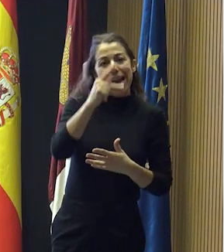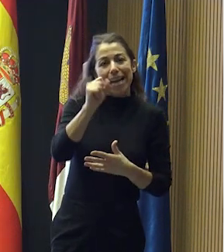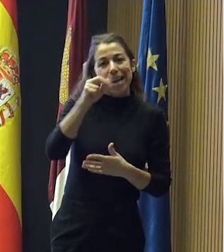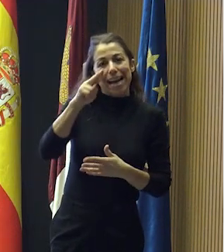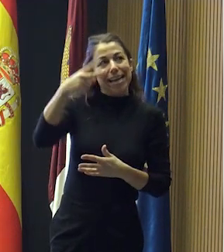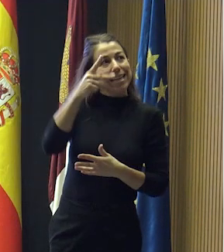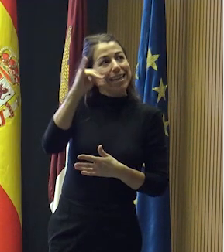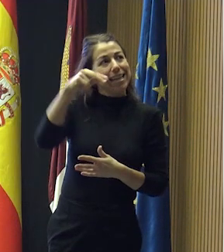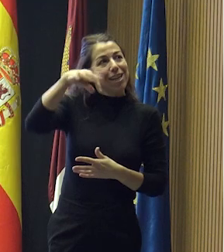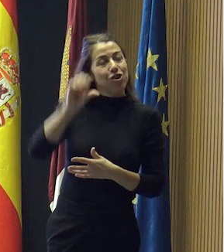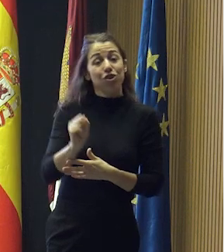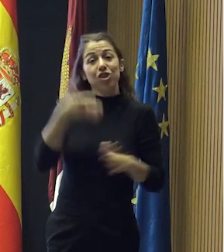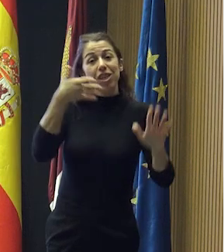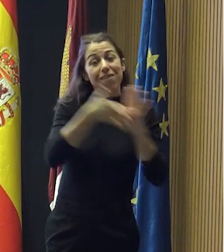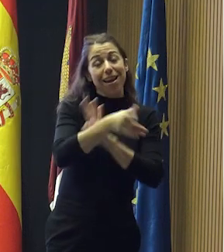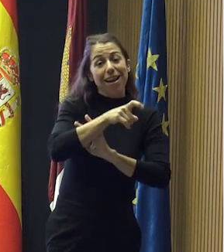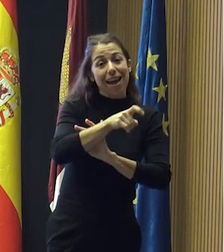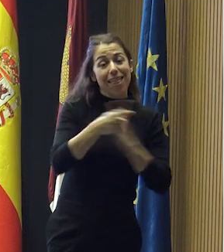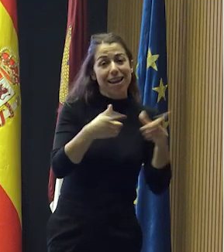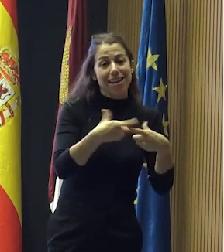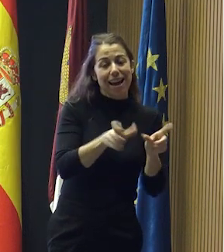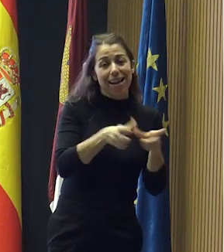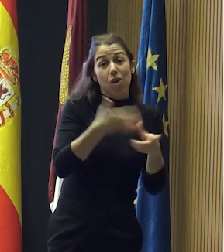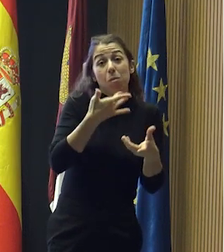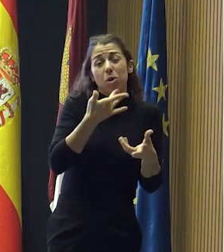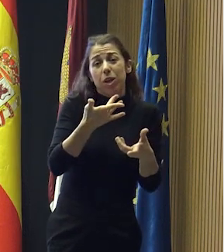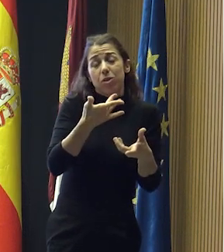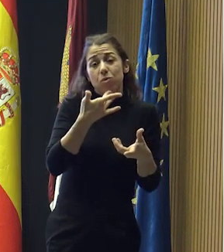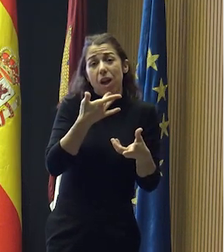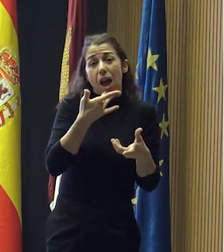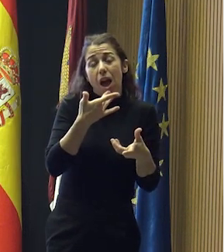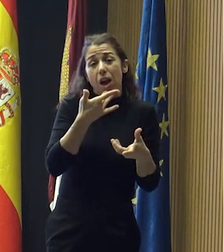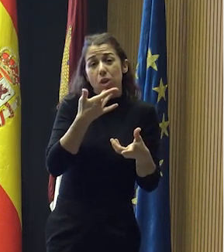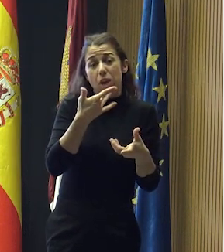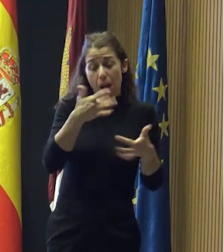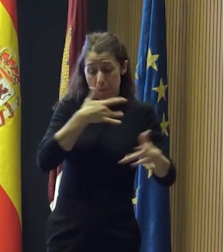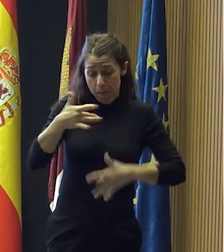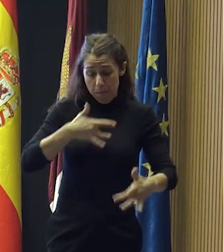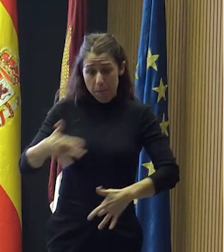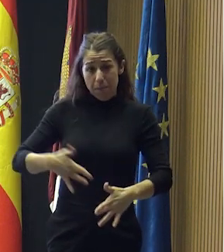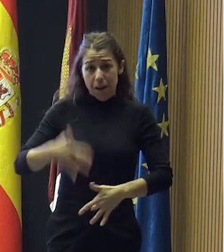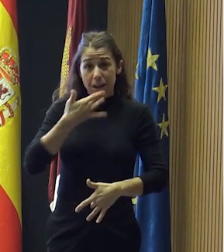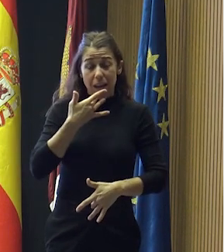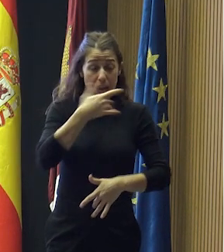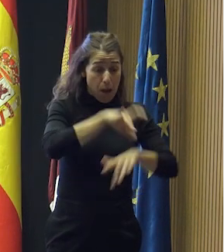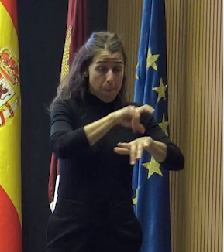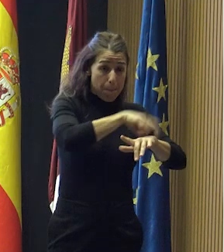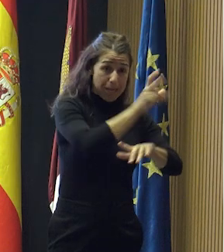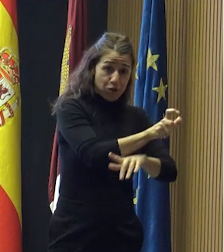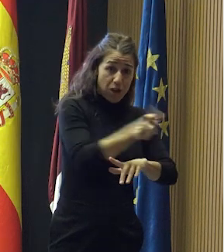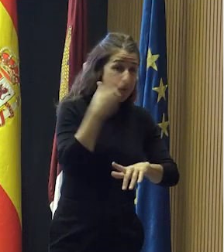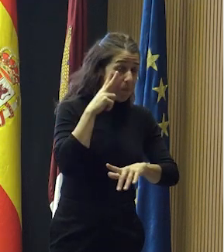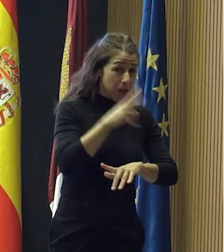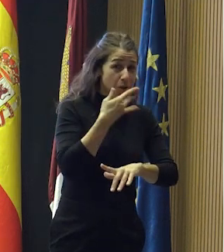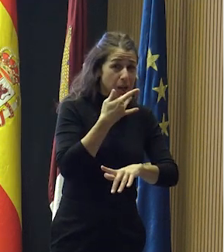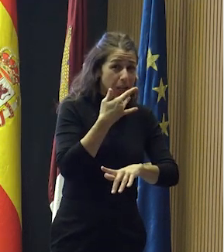a ser cáncer, el cangrejo, ¿no? Porque viene de unas lesiones ulcerosas que vieron en los pacientes que existían